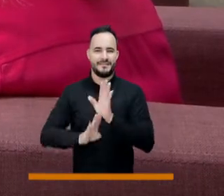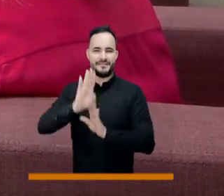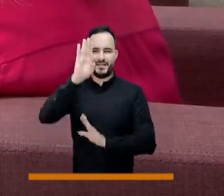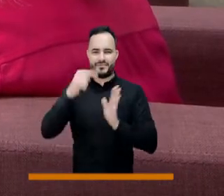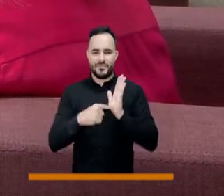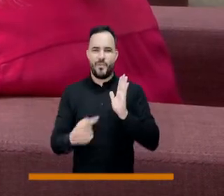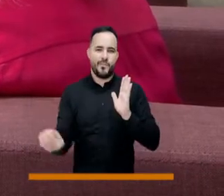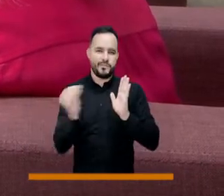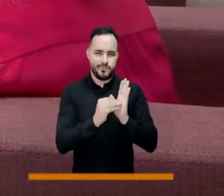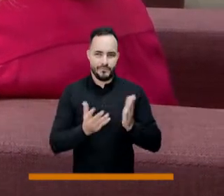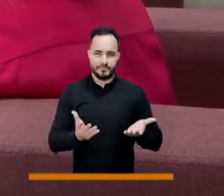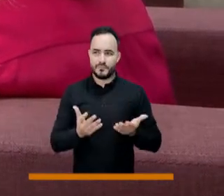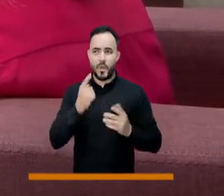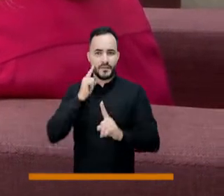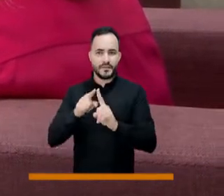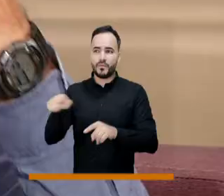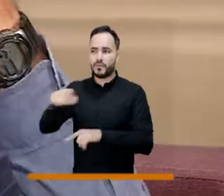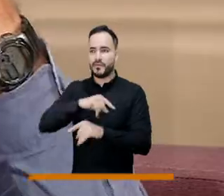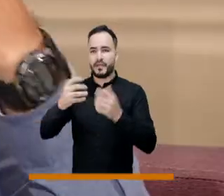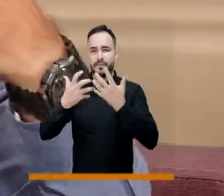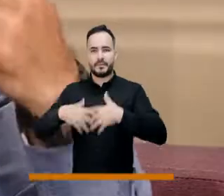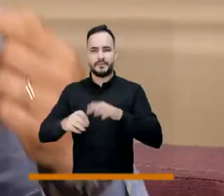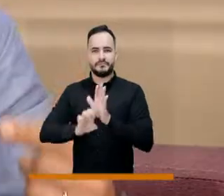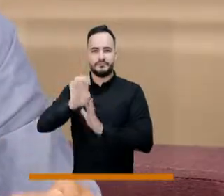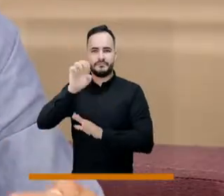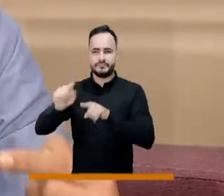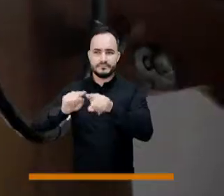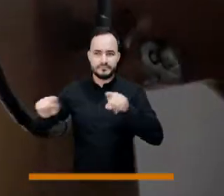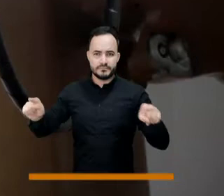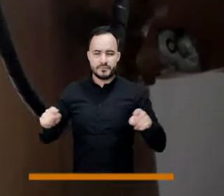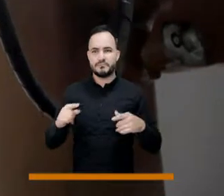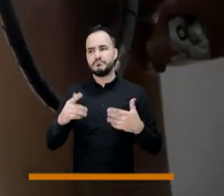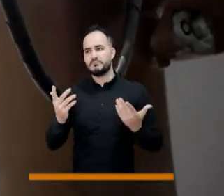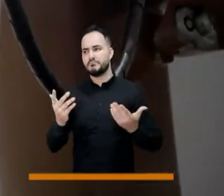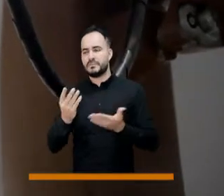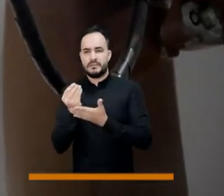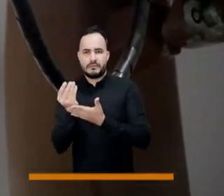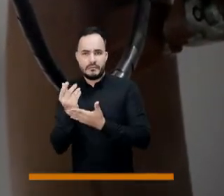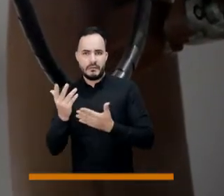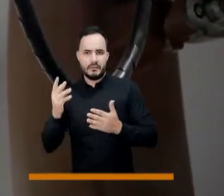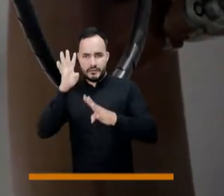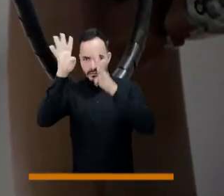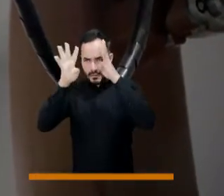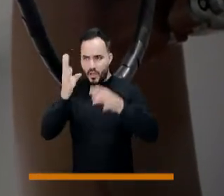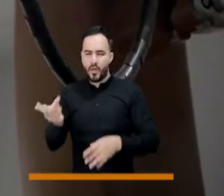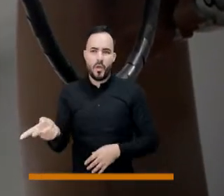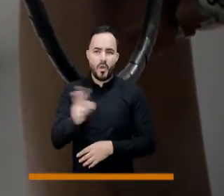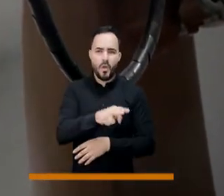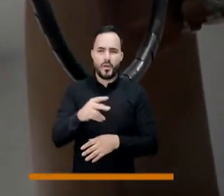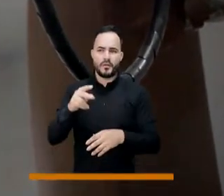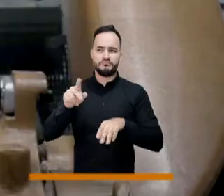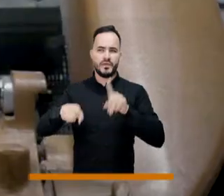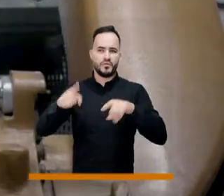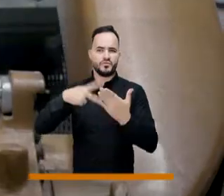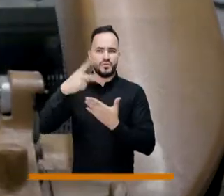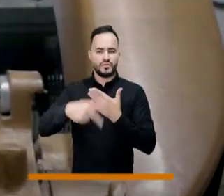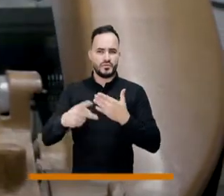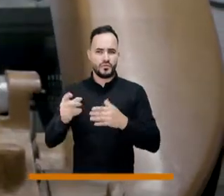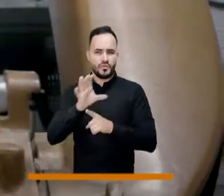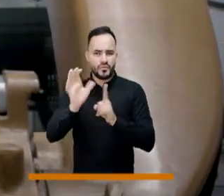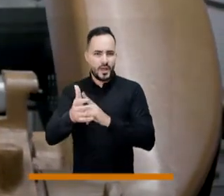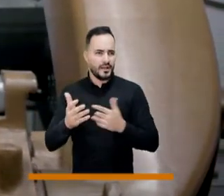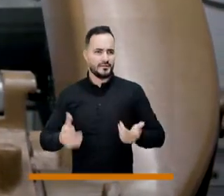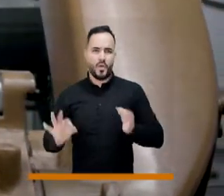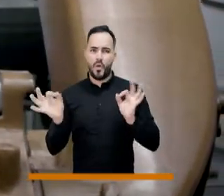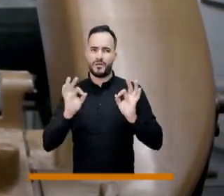básicamente para economías creativas, para economías culturales o para este modelo de teletrabajo, hasta por el mismo modelo de coworking que hablábamos